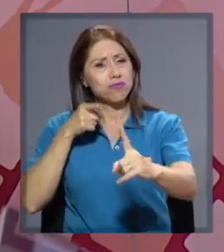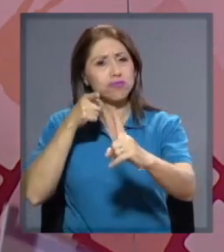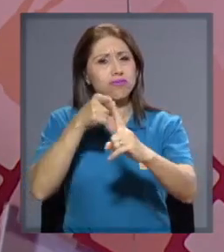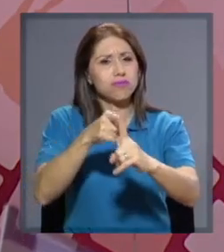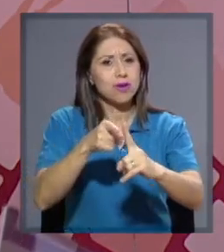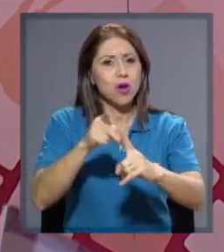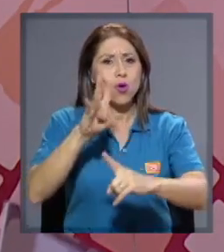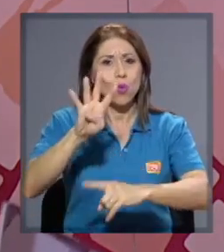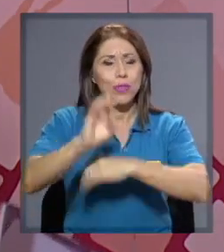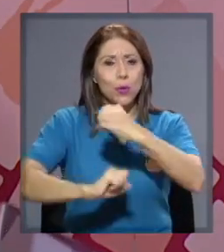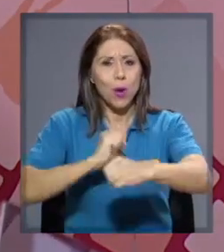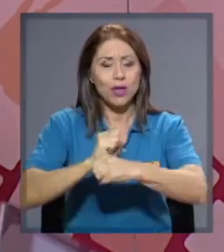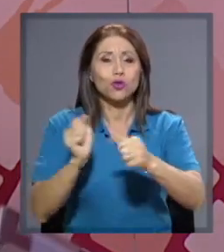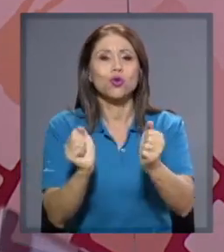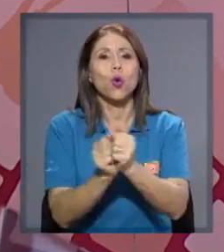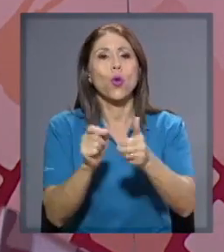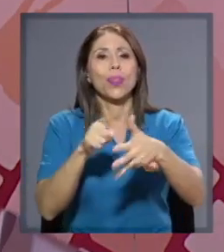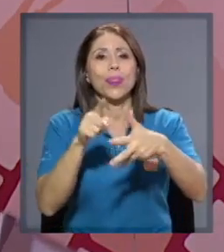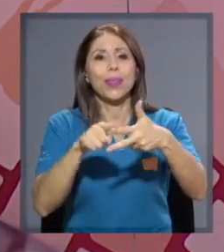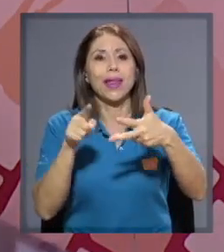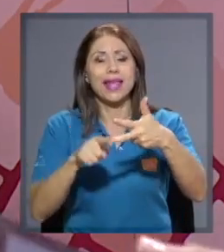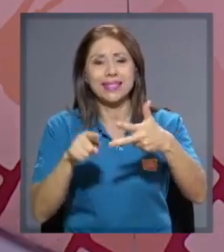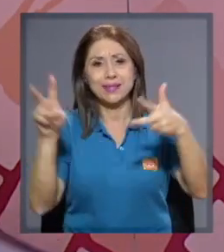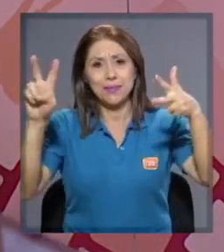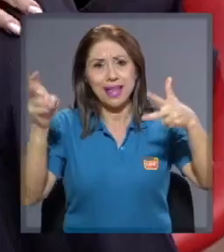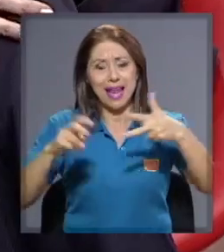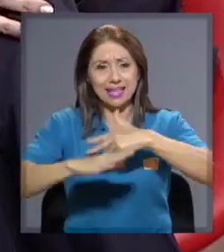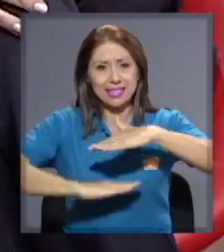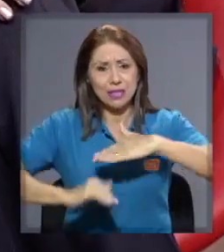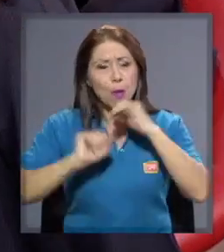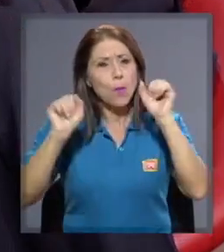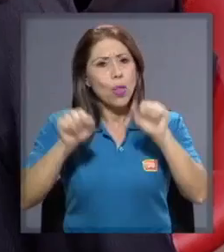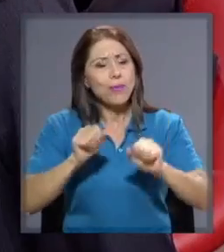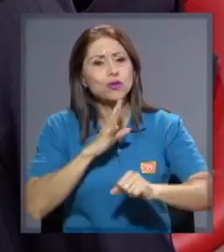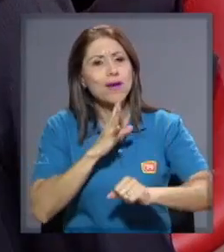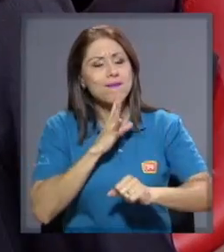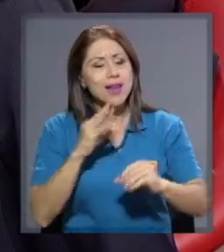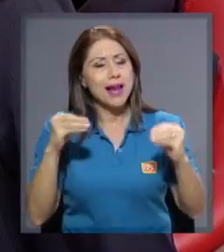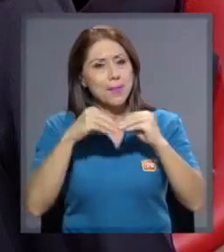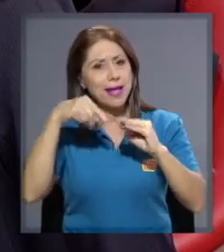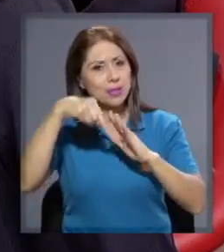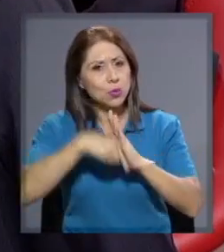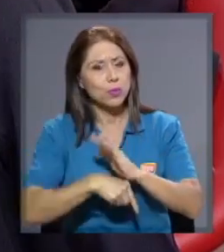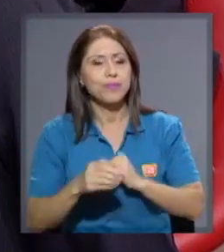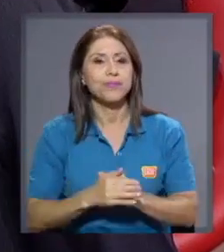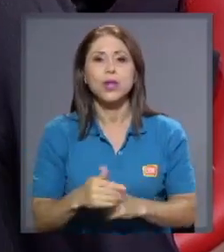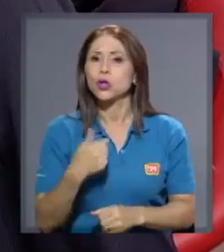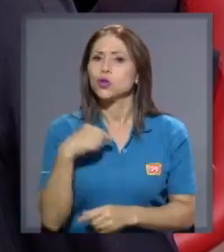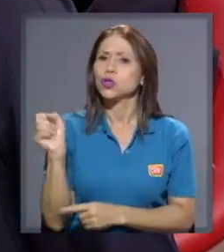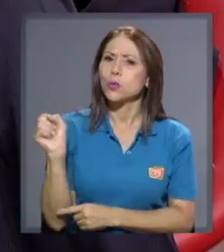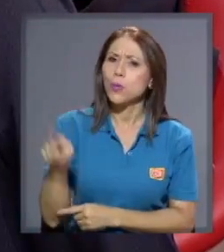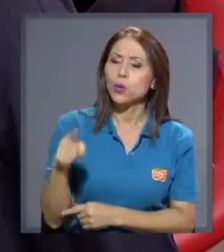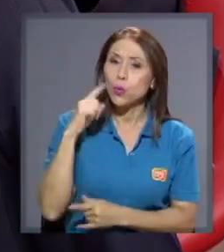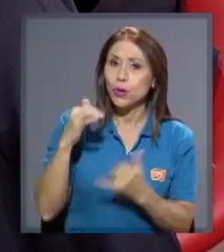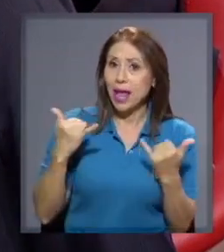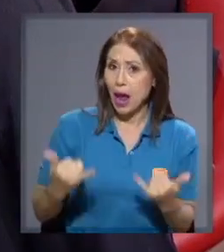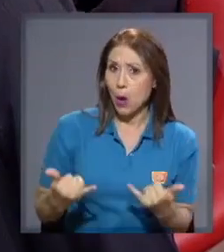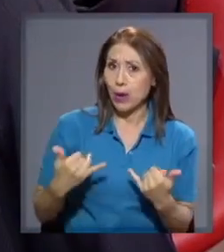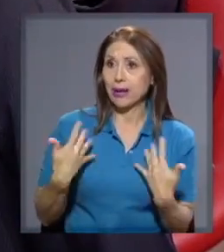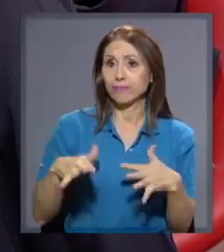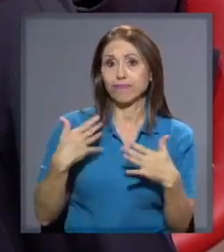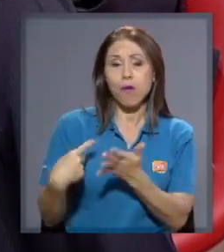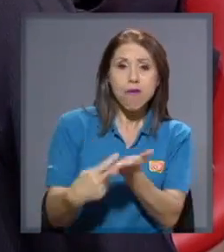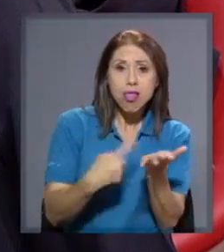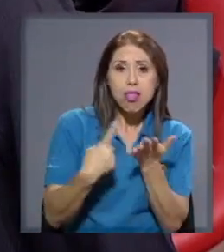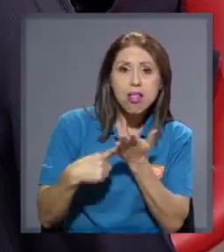tres pilares que pues claramente podemos hablar y ampliar y esto se lo pregunto porque bueno estamos en medio de una reforma fiscal